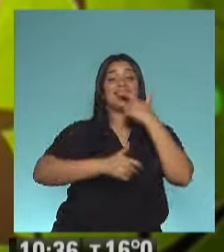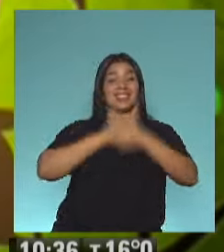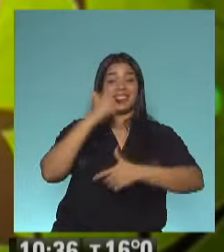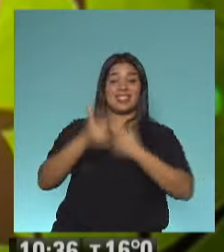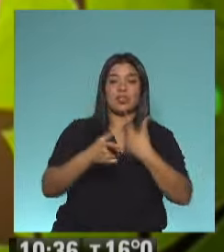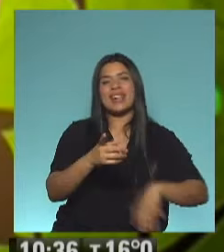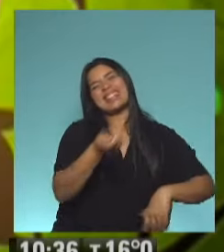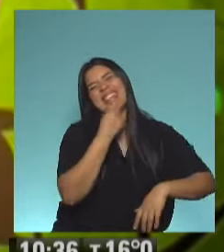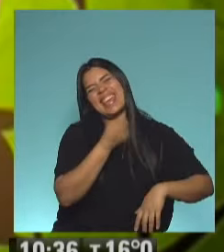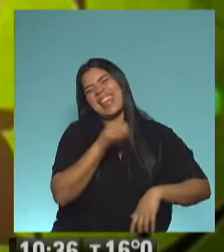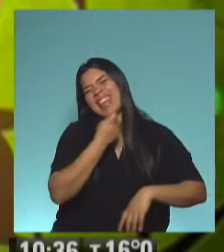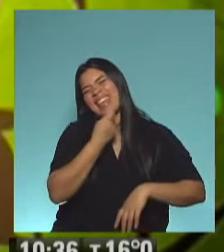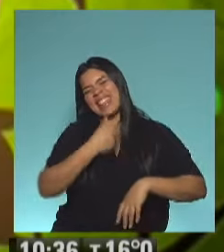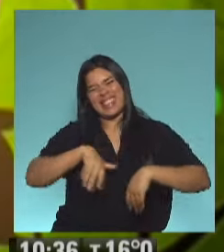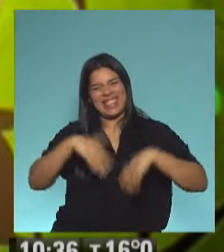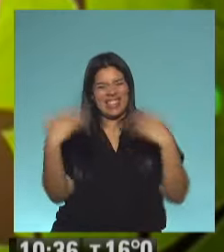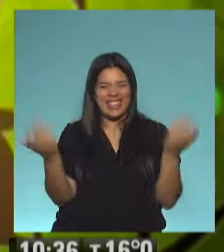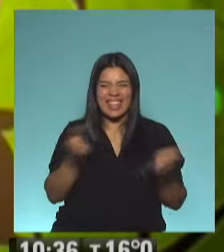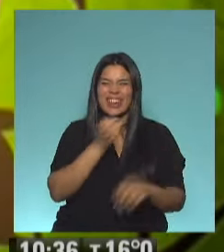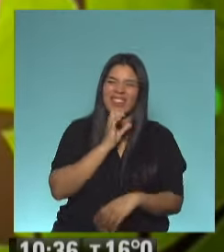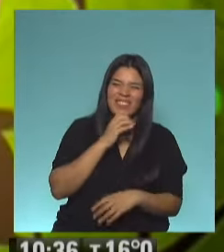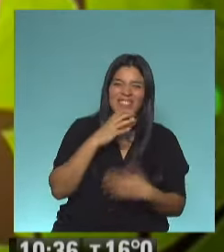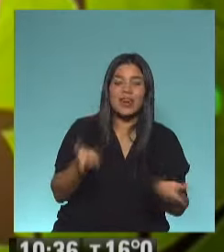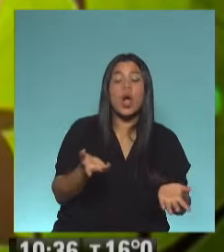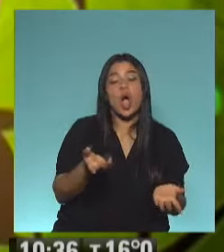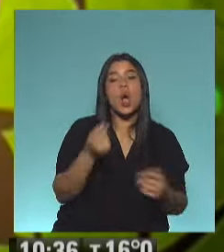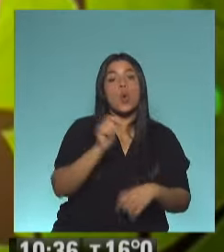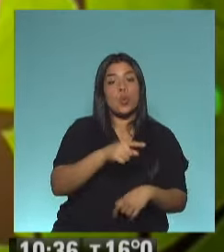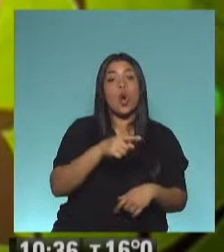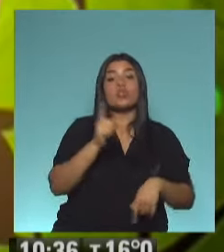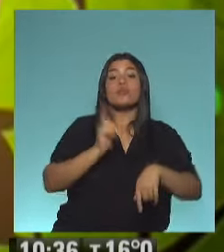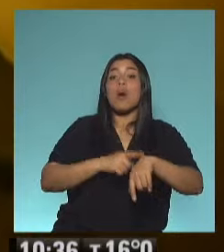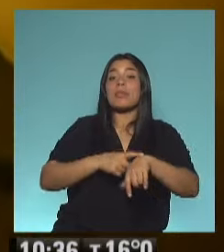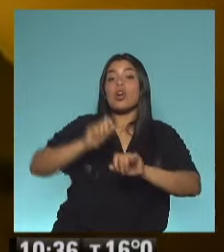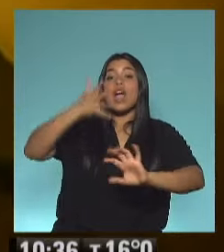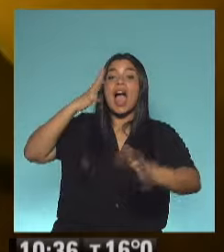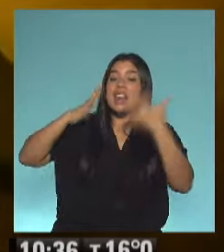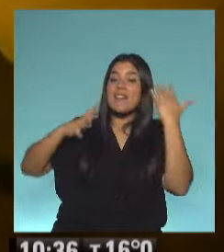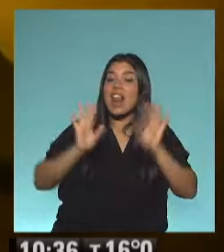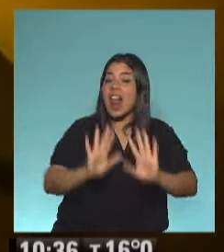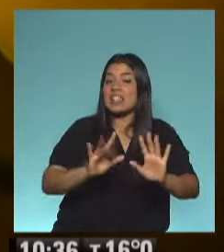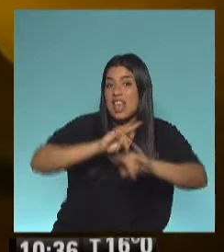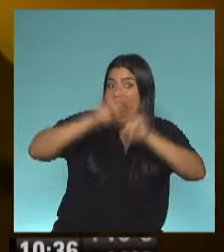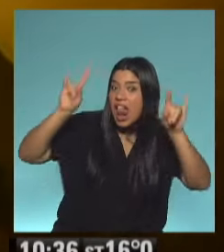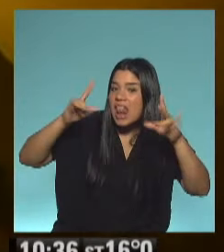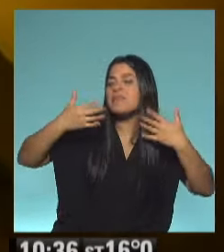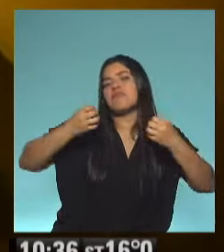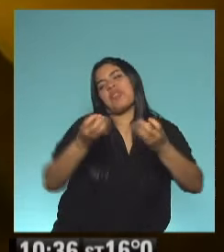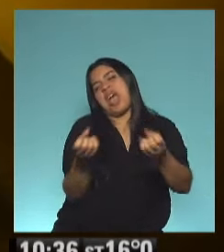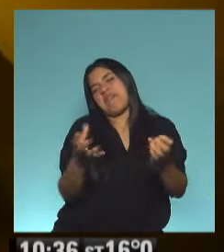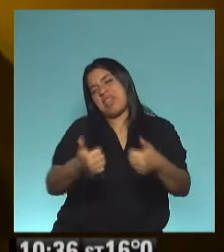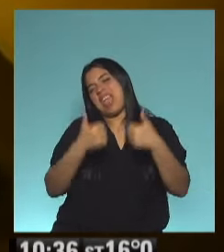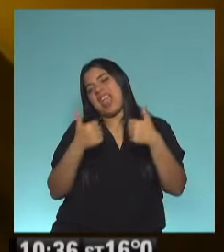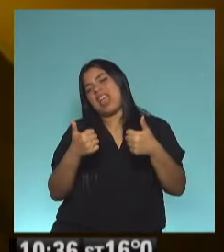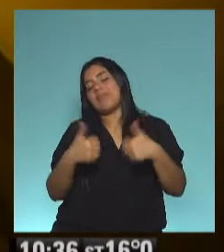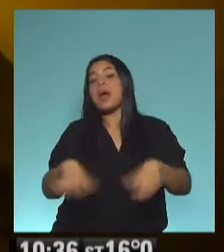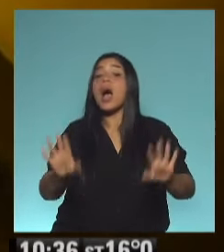¡Chiste, chiste! Si lo hiciste durante el carnaval, está bien. Pero ahora no lo vas a poder hacer